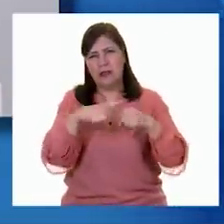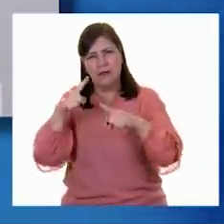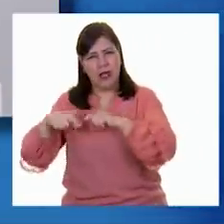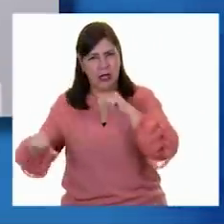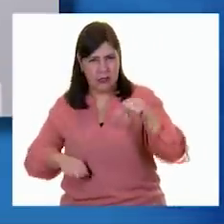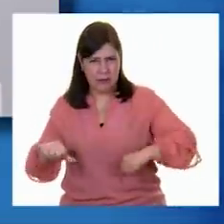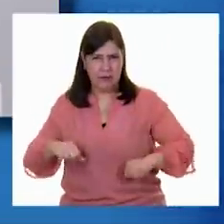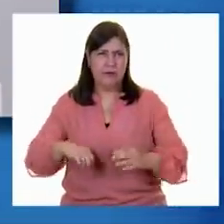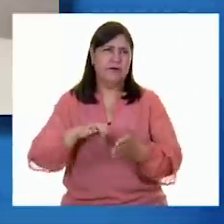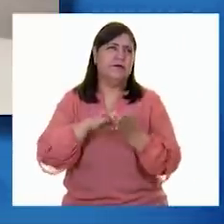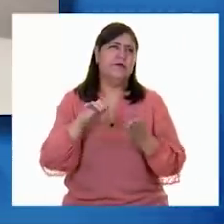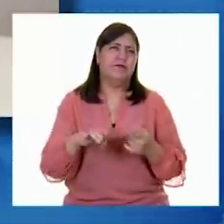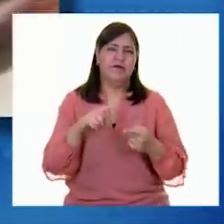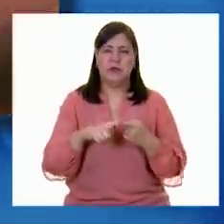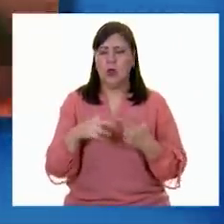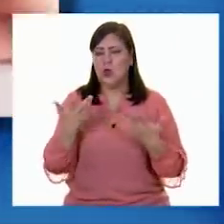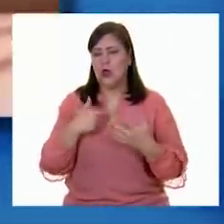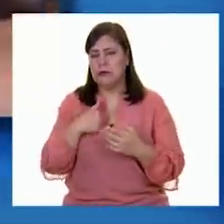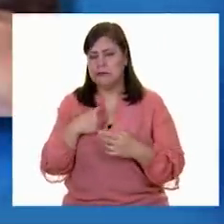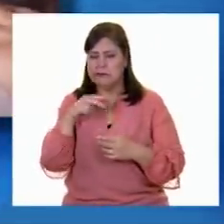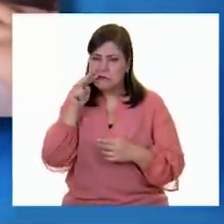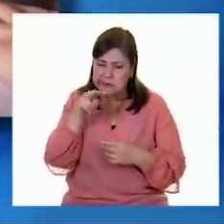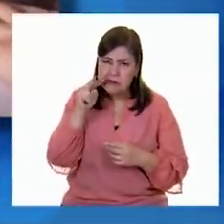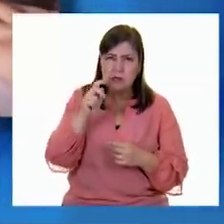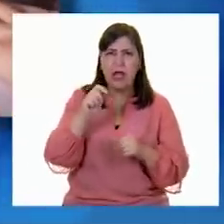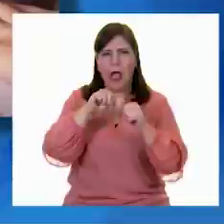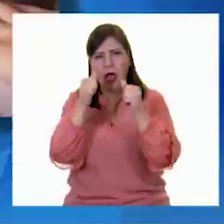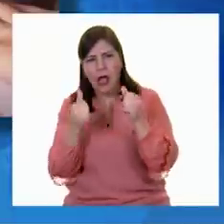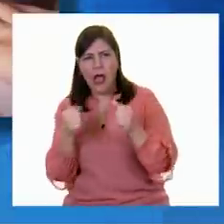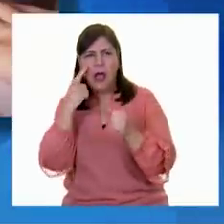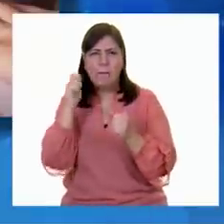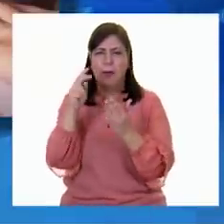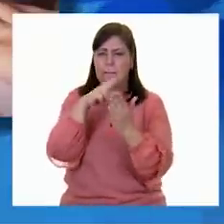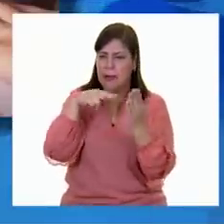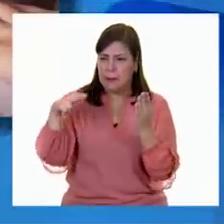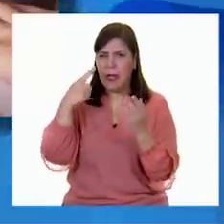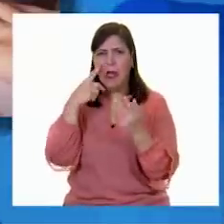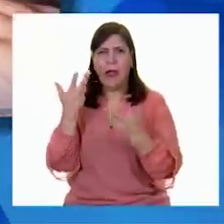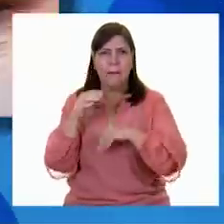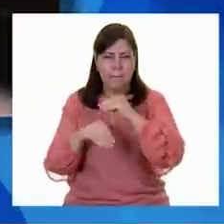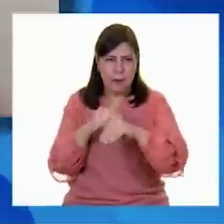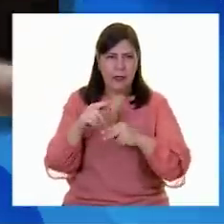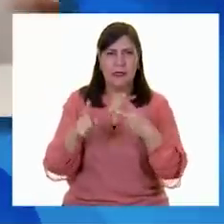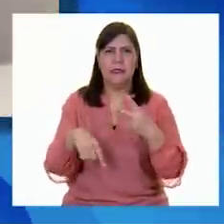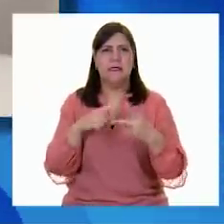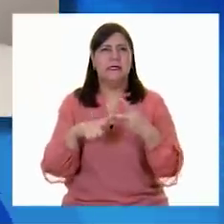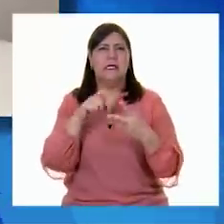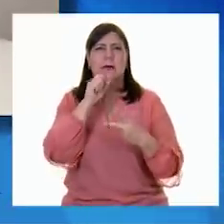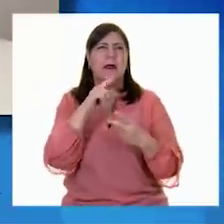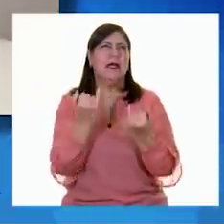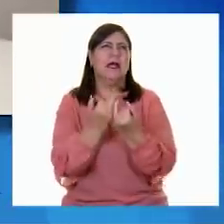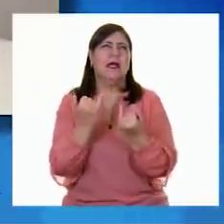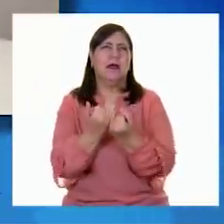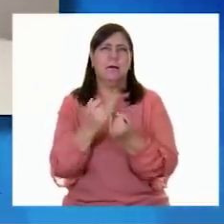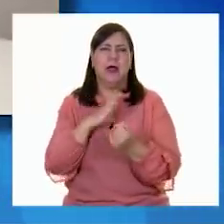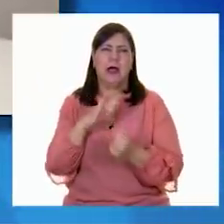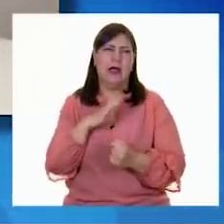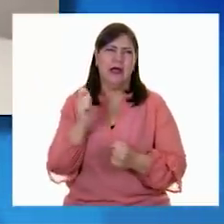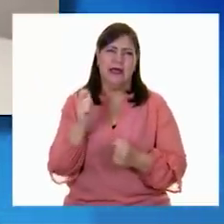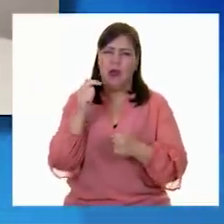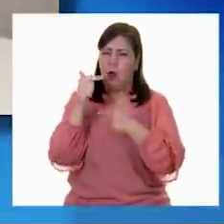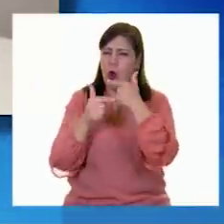como apreciar y crear arte, específicamente la pintura, como la galería de Art Tristeza.